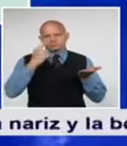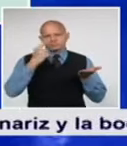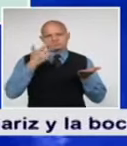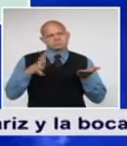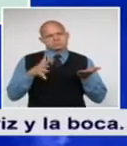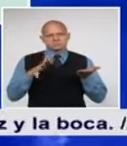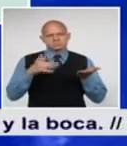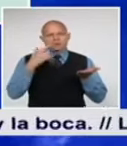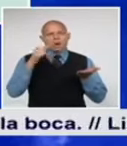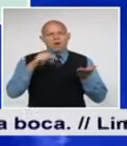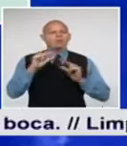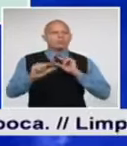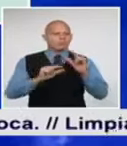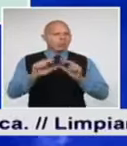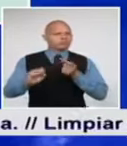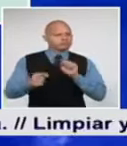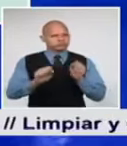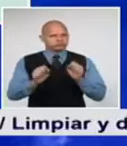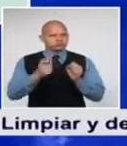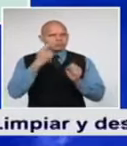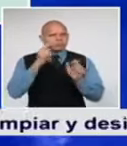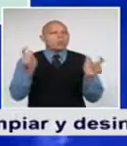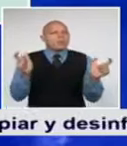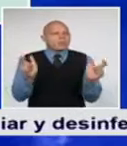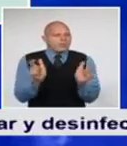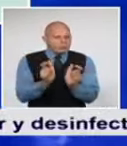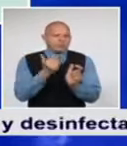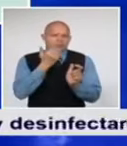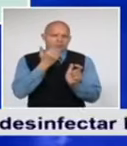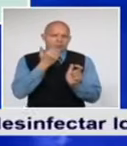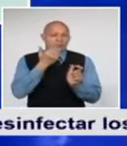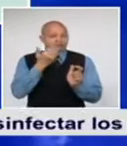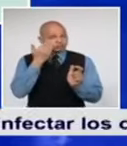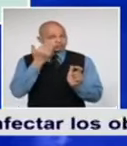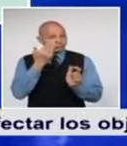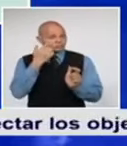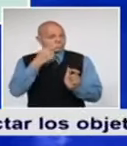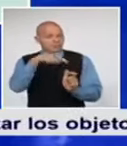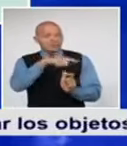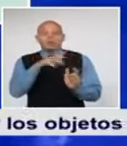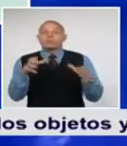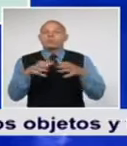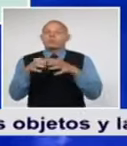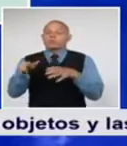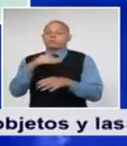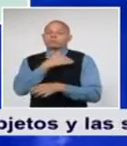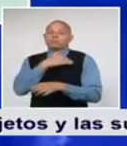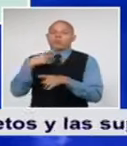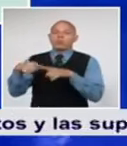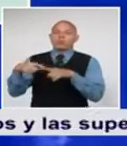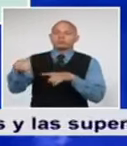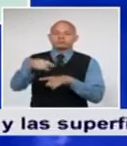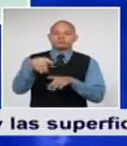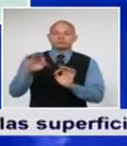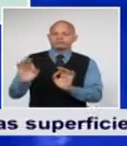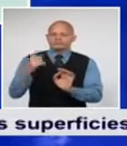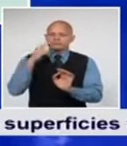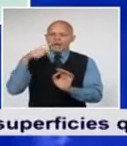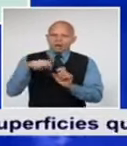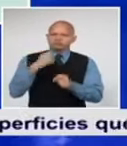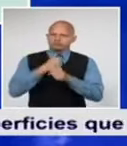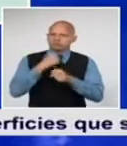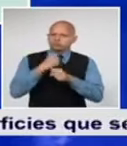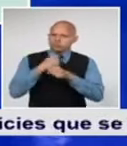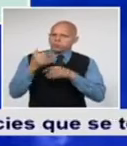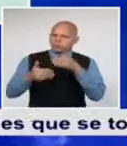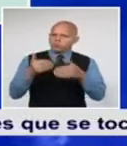va dando resultados lo que se viene haciendo allí de conjunto con, o sea, su Consejo de Defensa y todo el trabajo que se viene desarrollando. Lo que